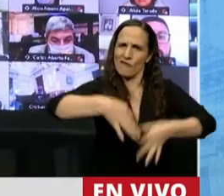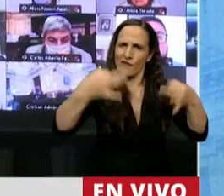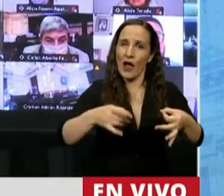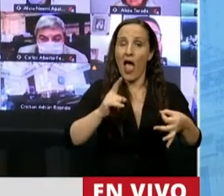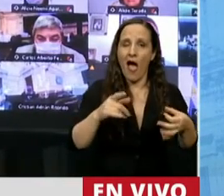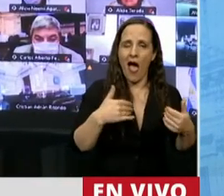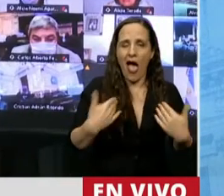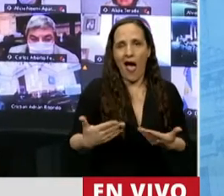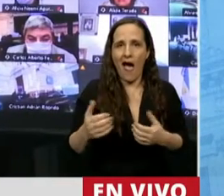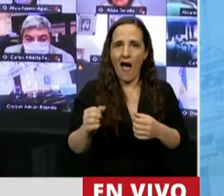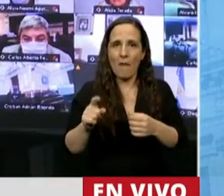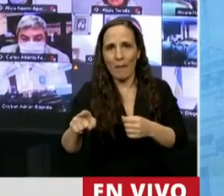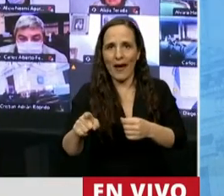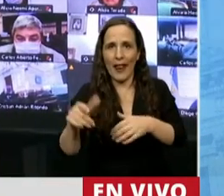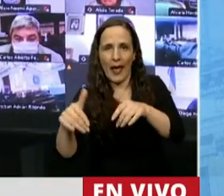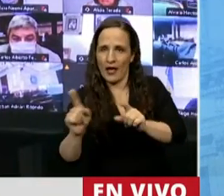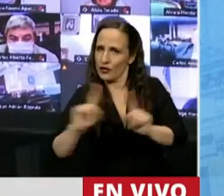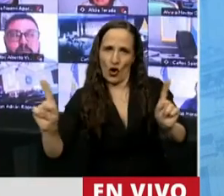electoralista.